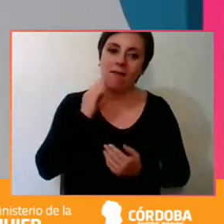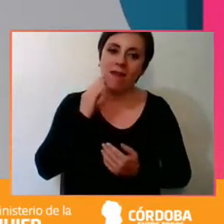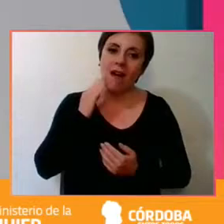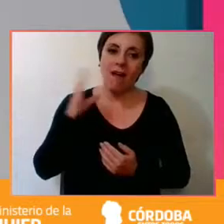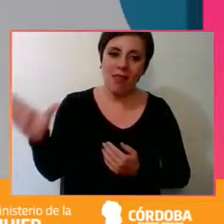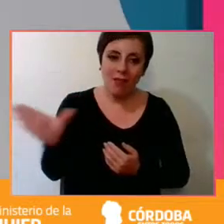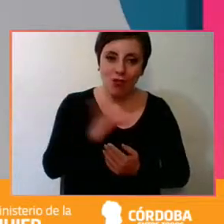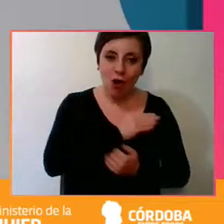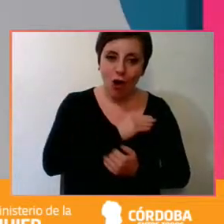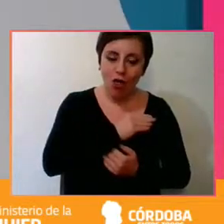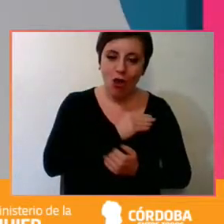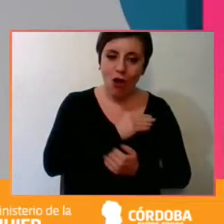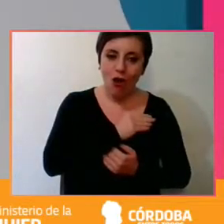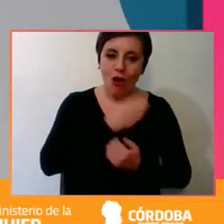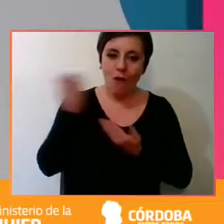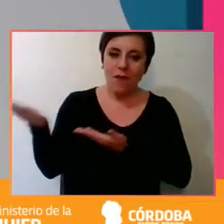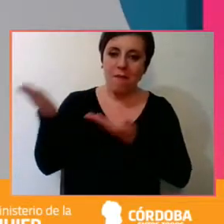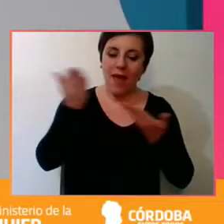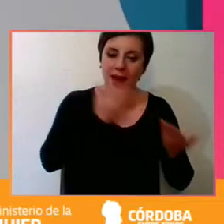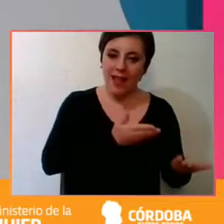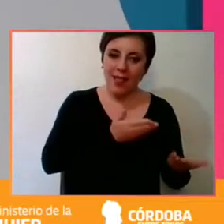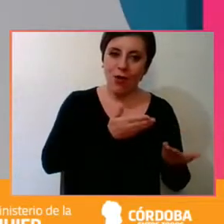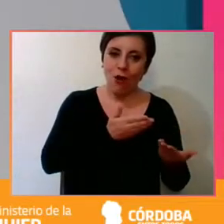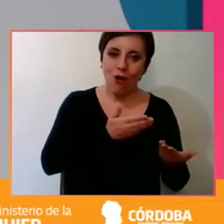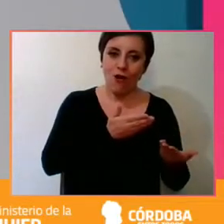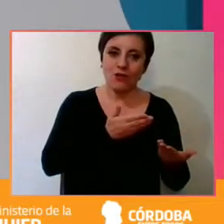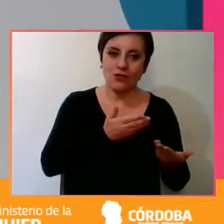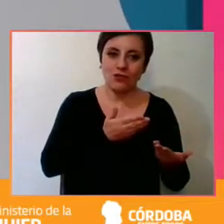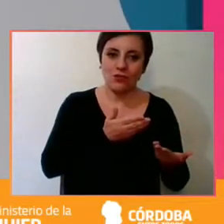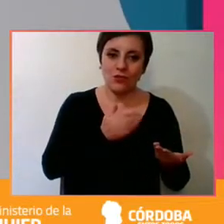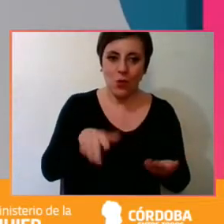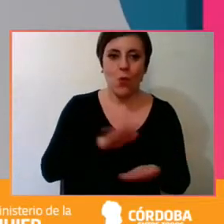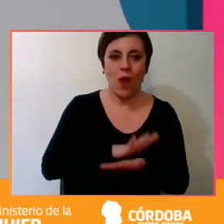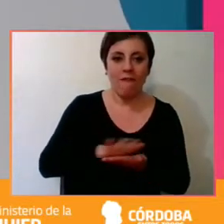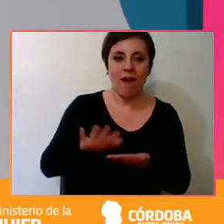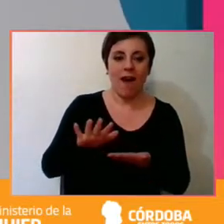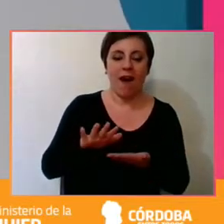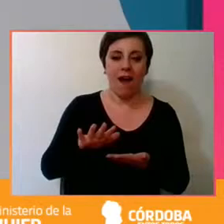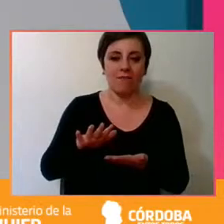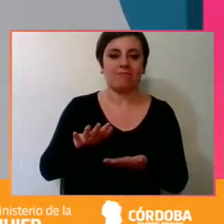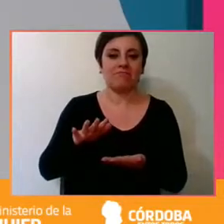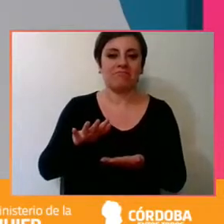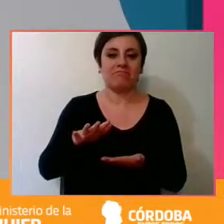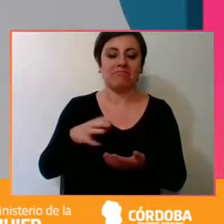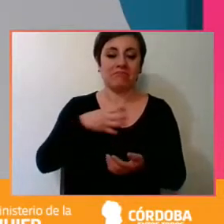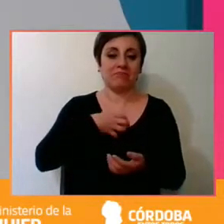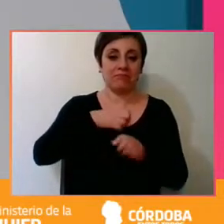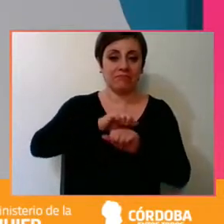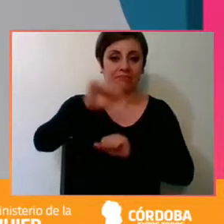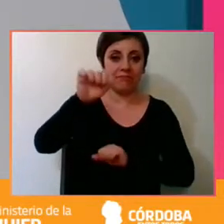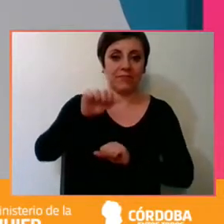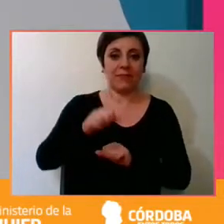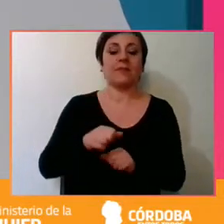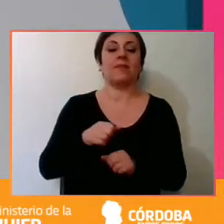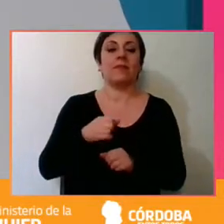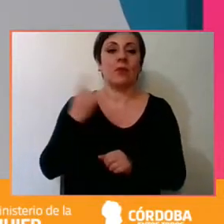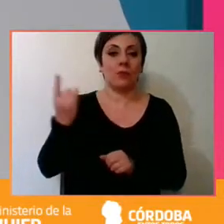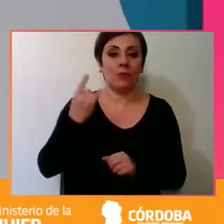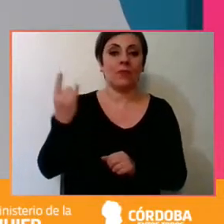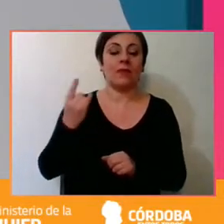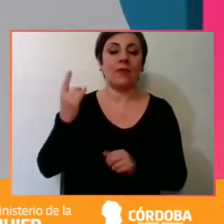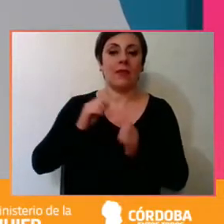todas. Bienvenidos y bienvenidas a esta nueva edición de la Diplomatura Universitaria de Acompañantes